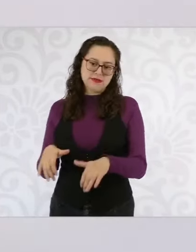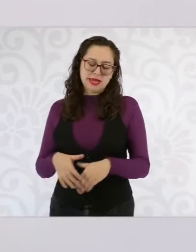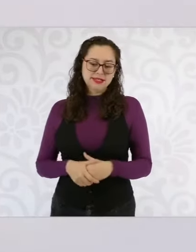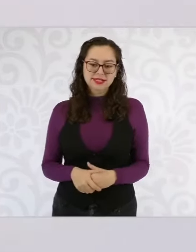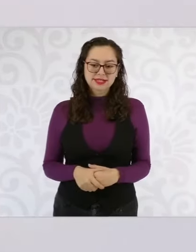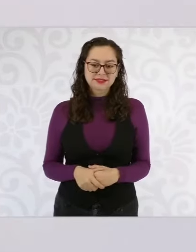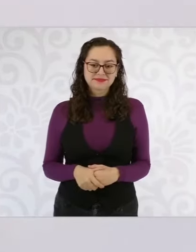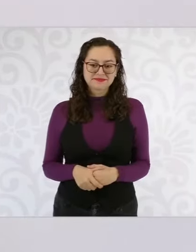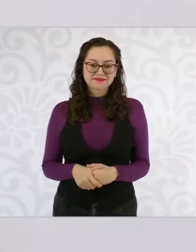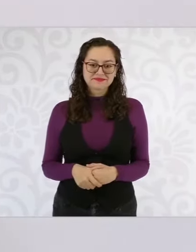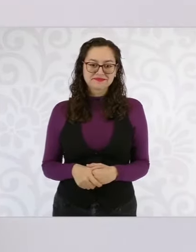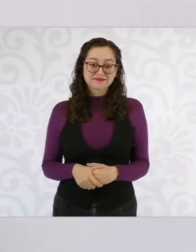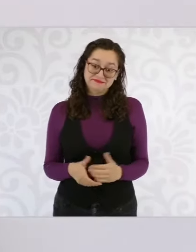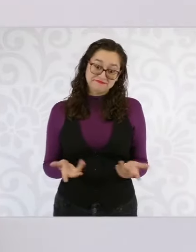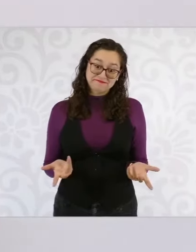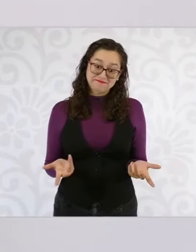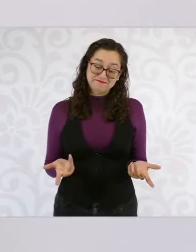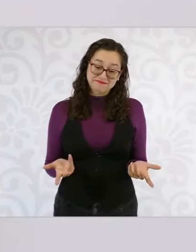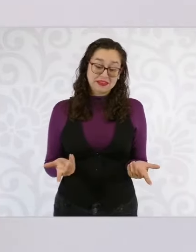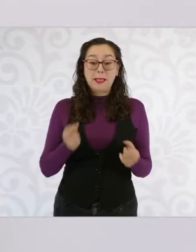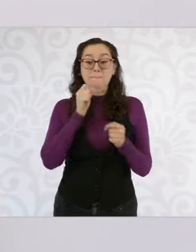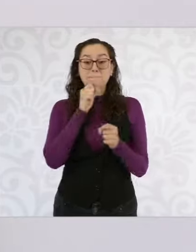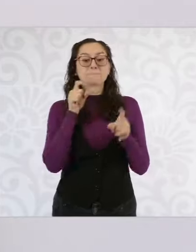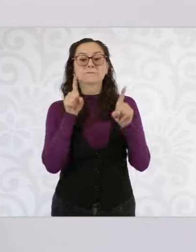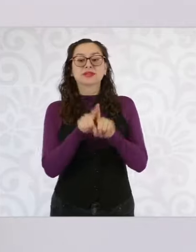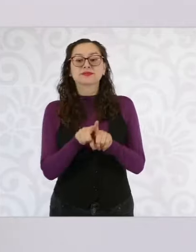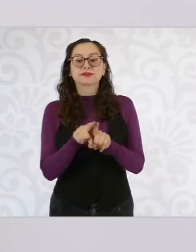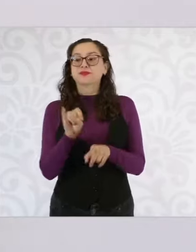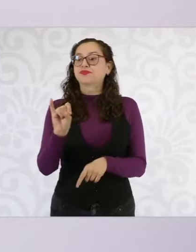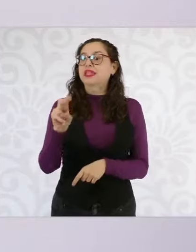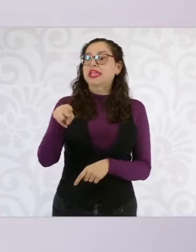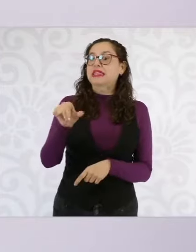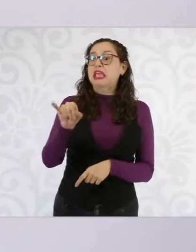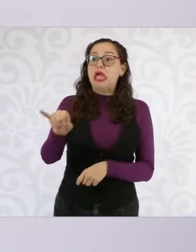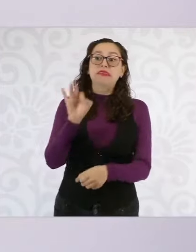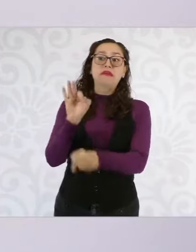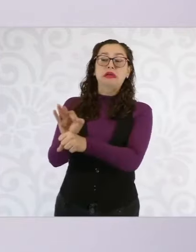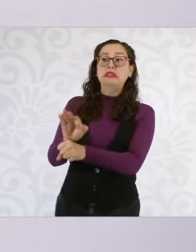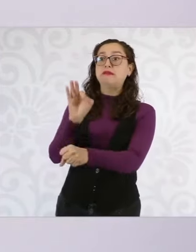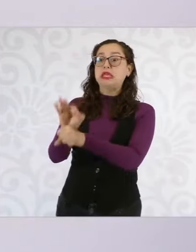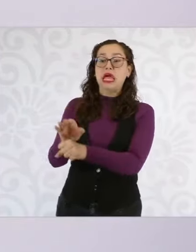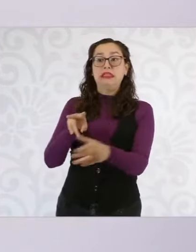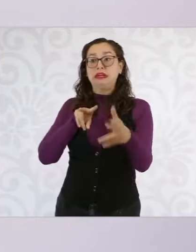Entonces es lo mismo acá. La defensa del INAI no tiene que ver con la transparencia.